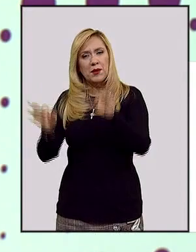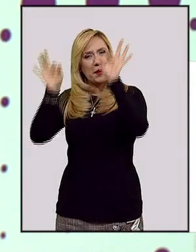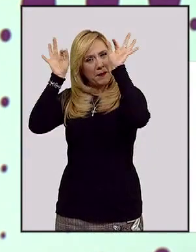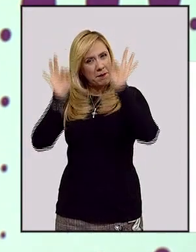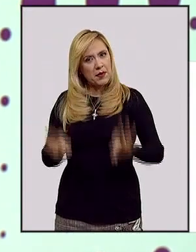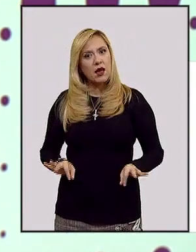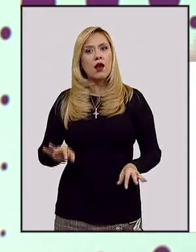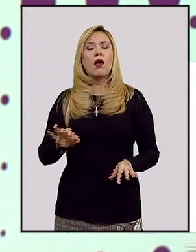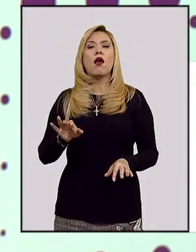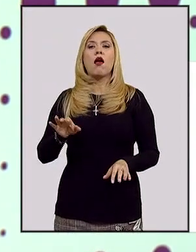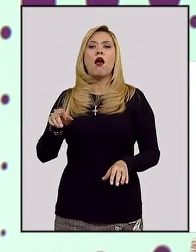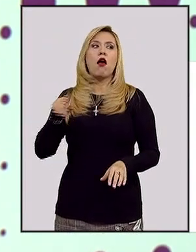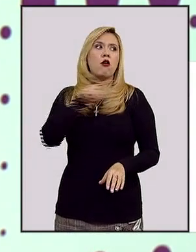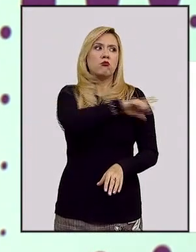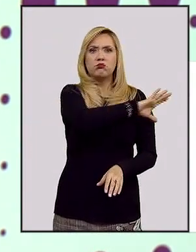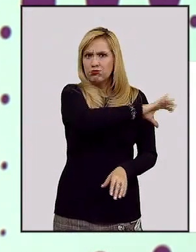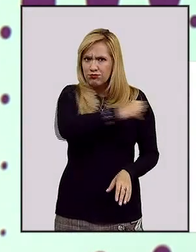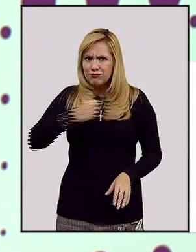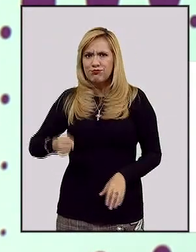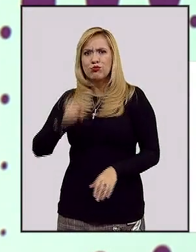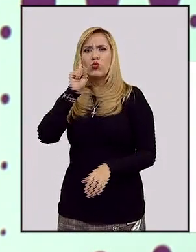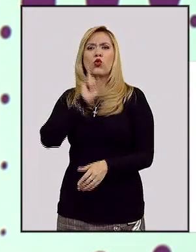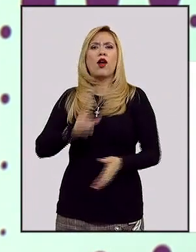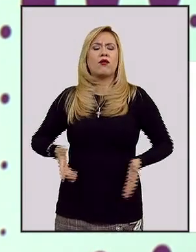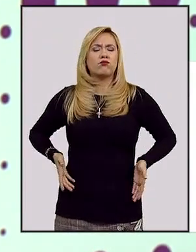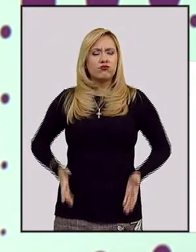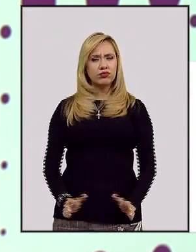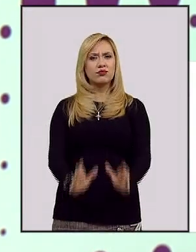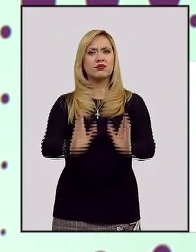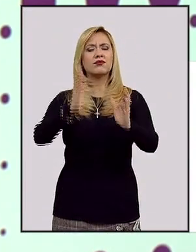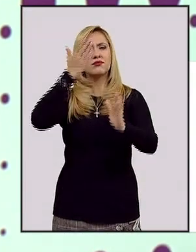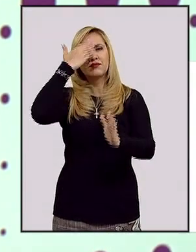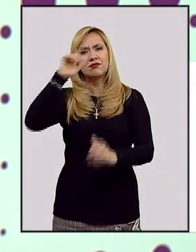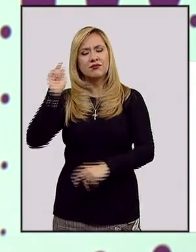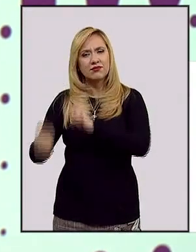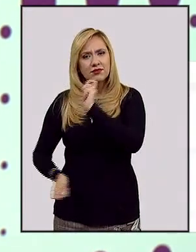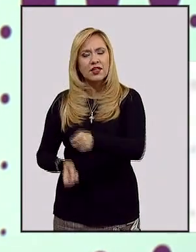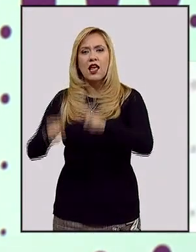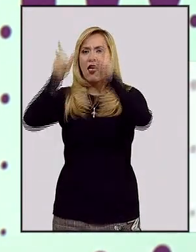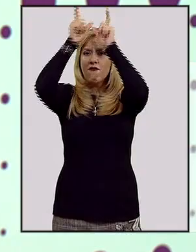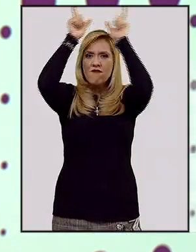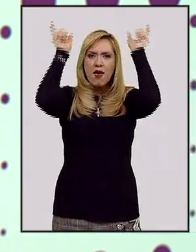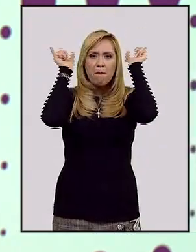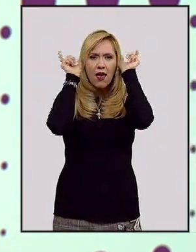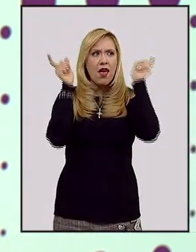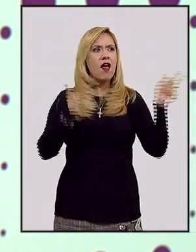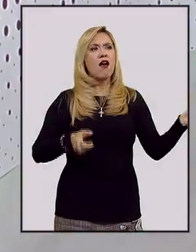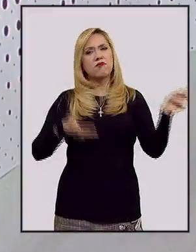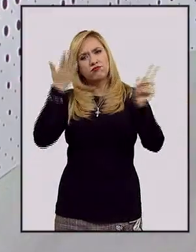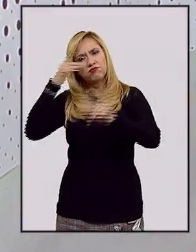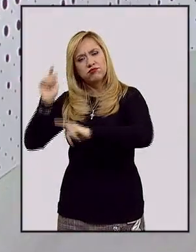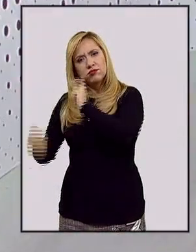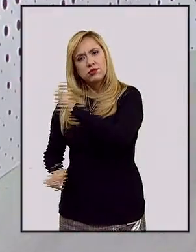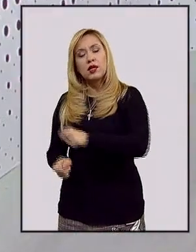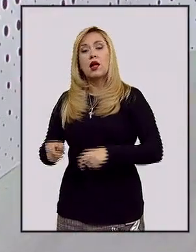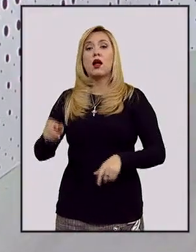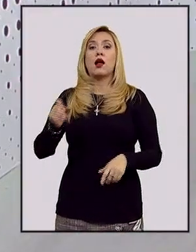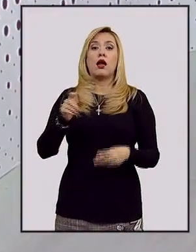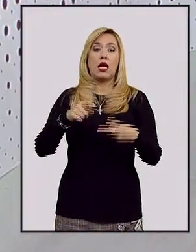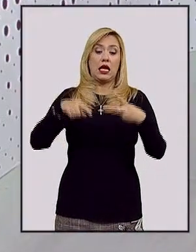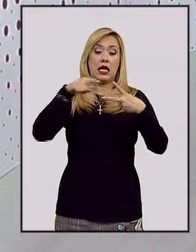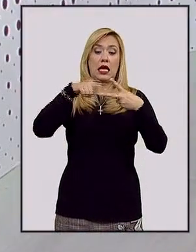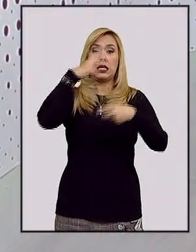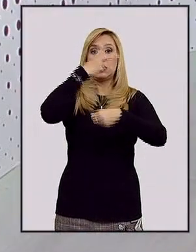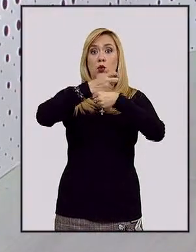por parteras, por enfermeras obstétricas. Entonces, de esa manera, dejar los casos difíciles al segundo y